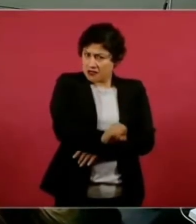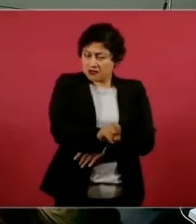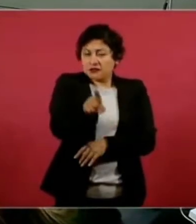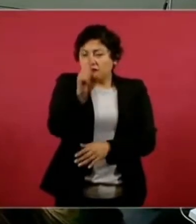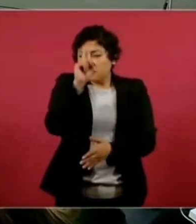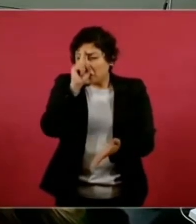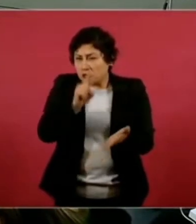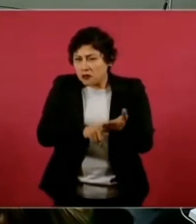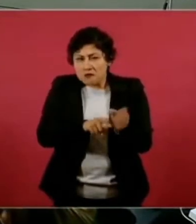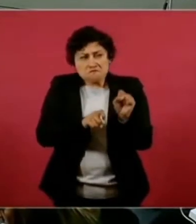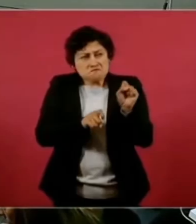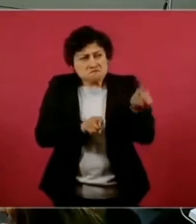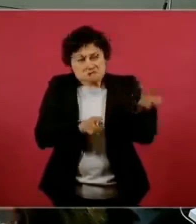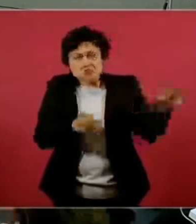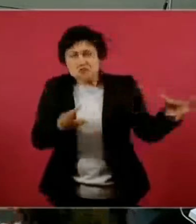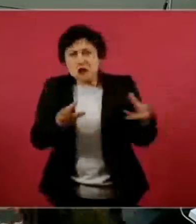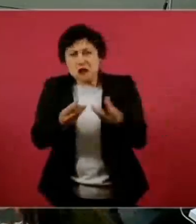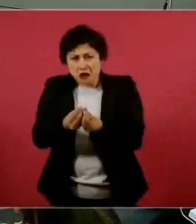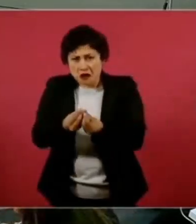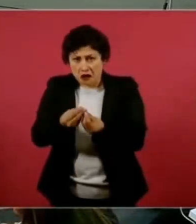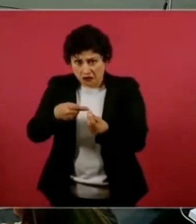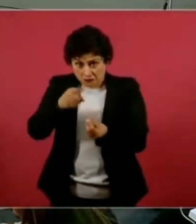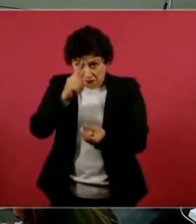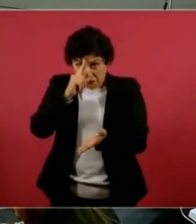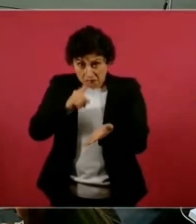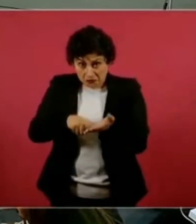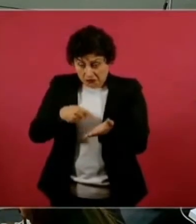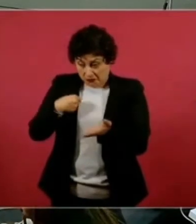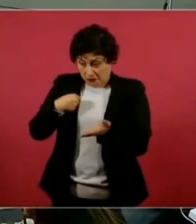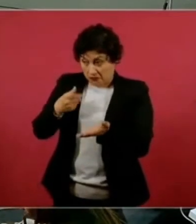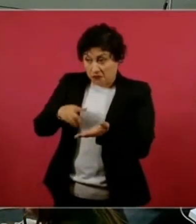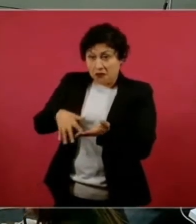están operando hoy